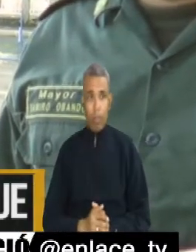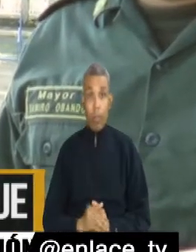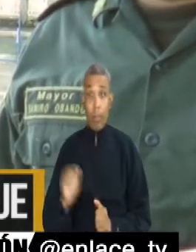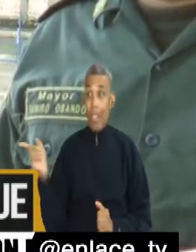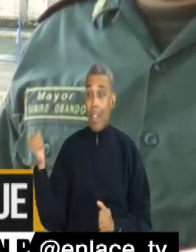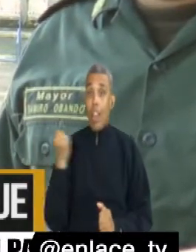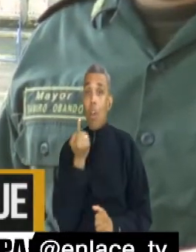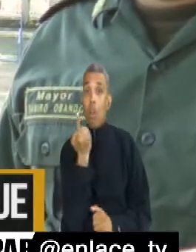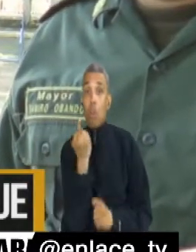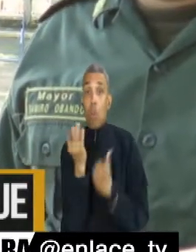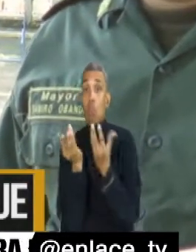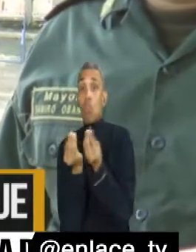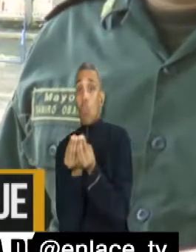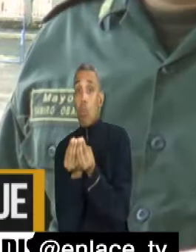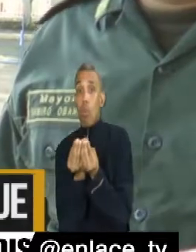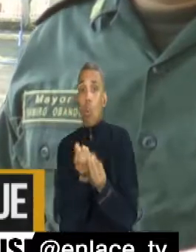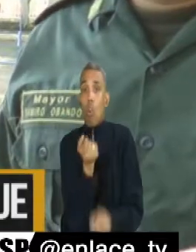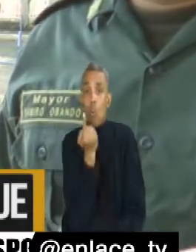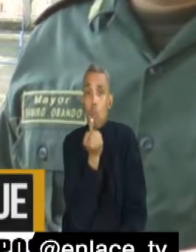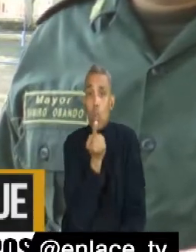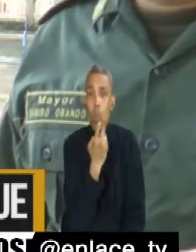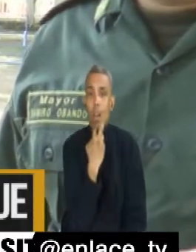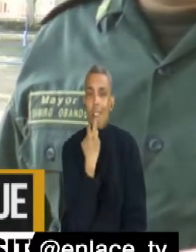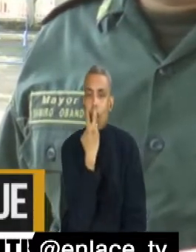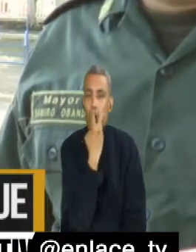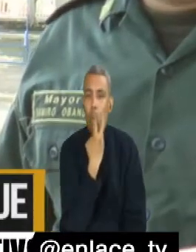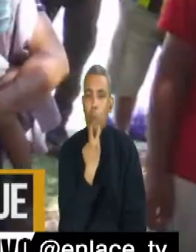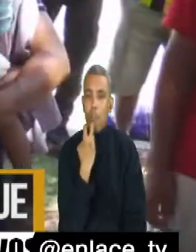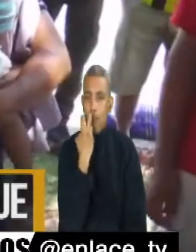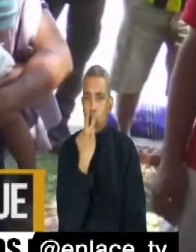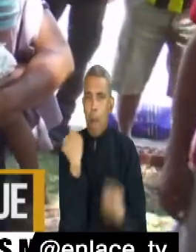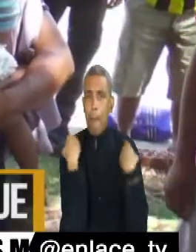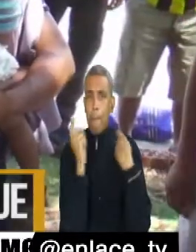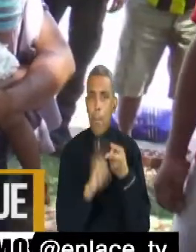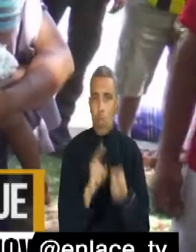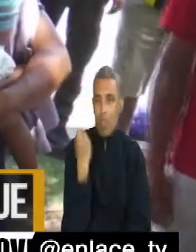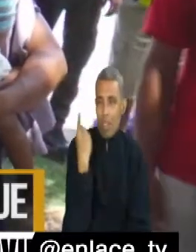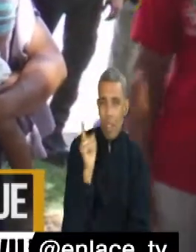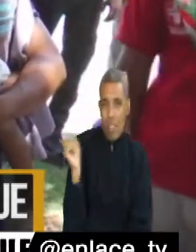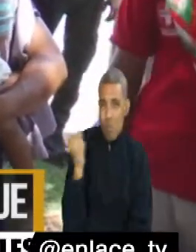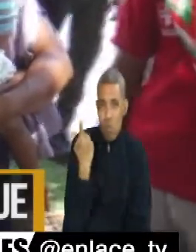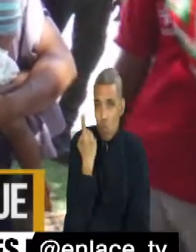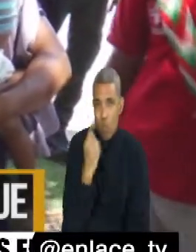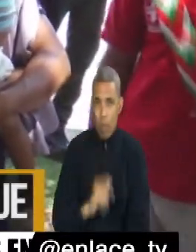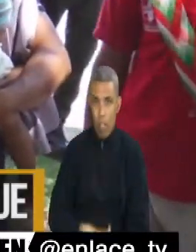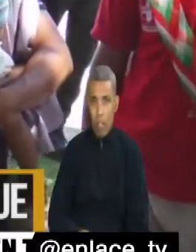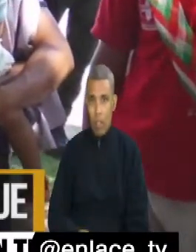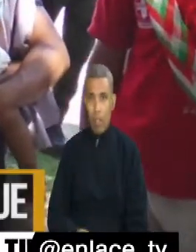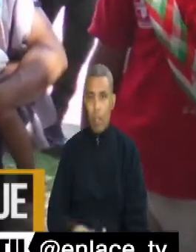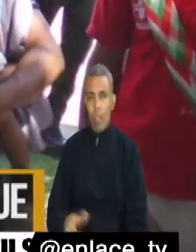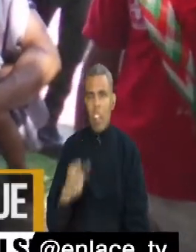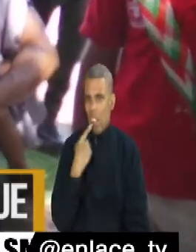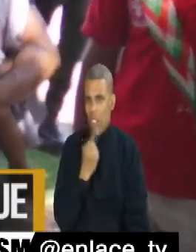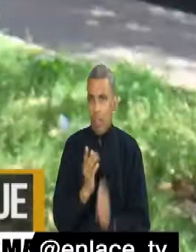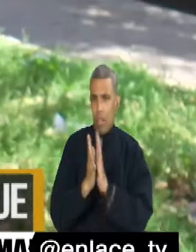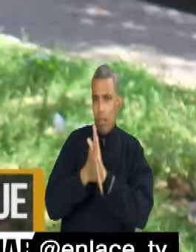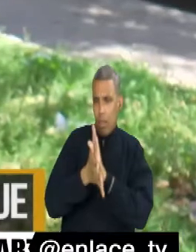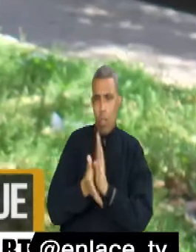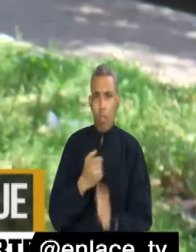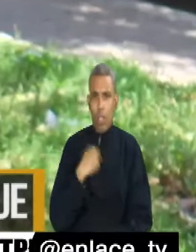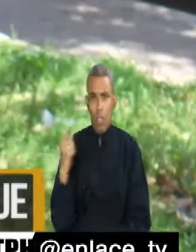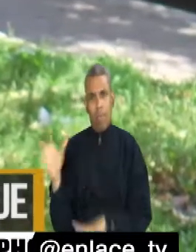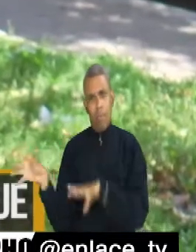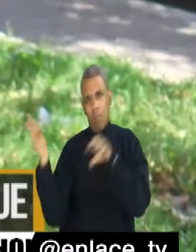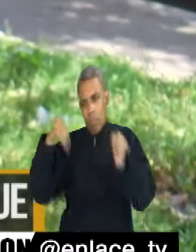para que nos colabore por aquí y nos dan una monedita o lo que puedan aquí.